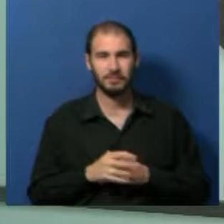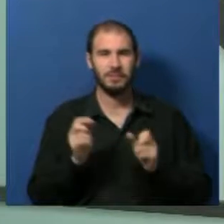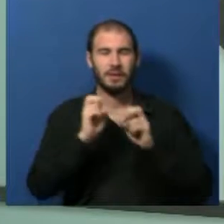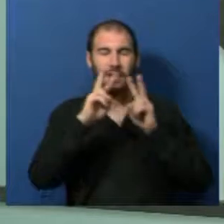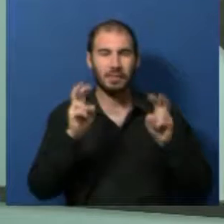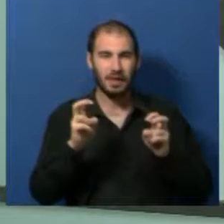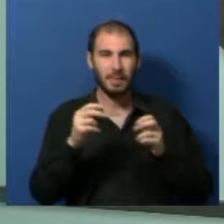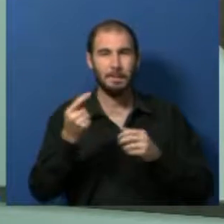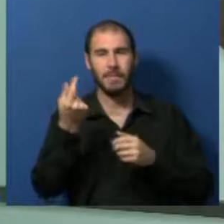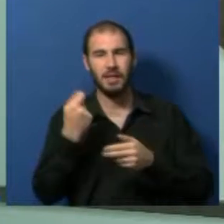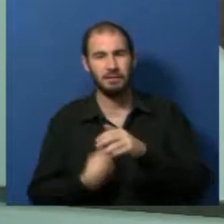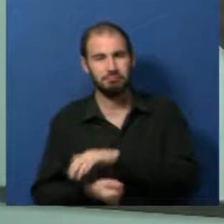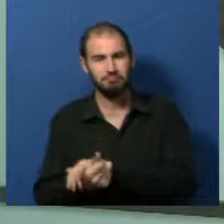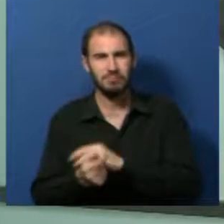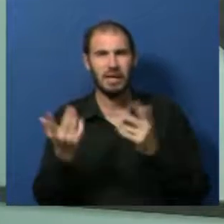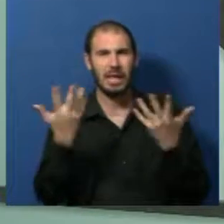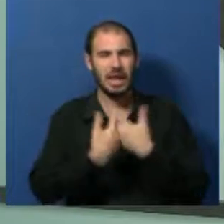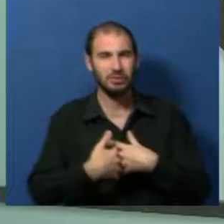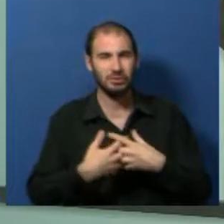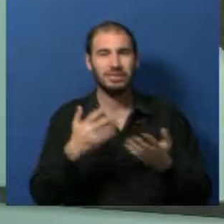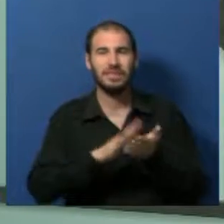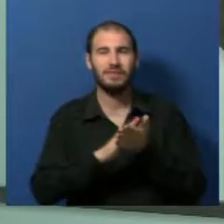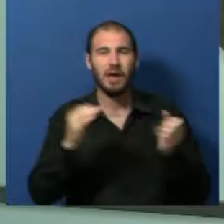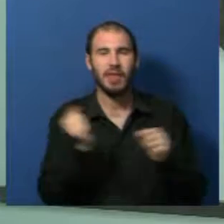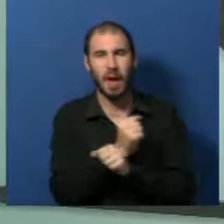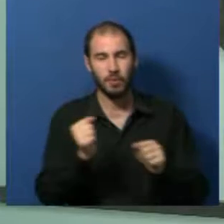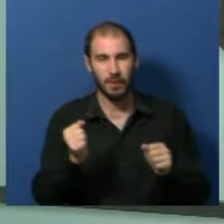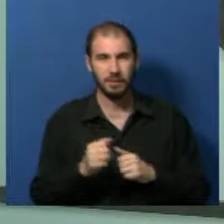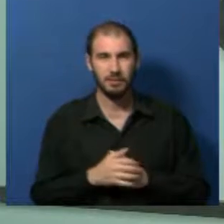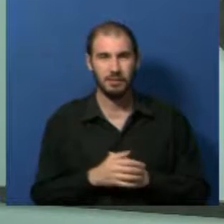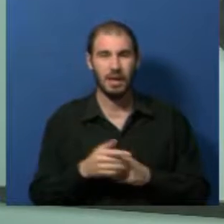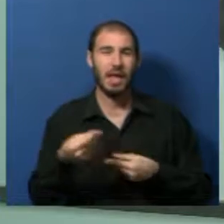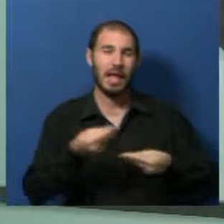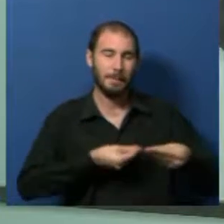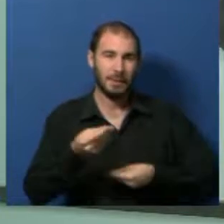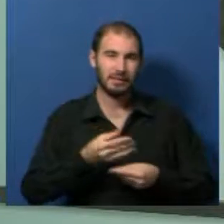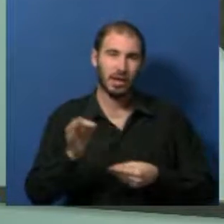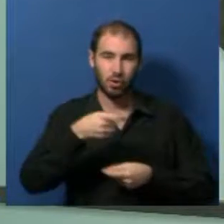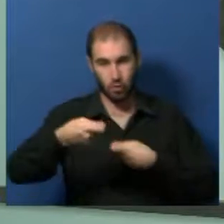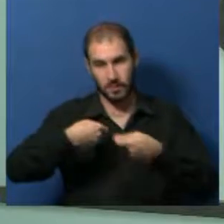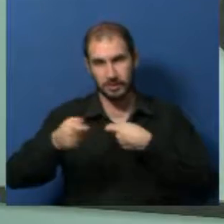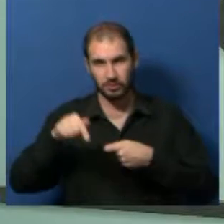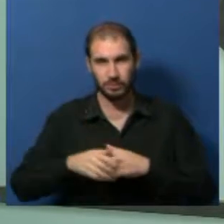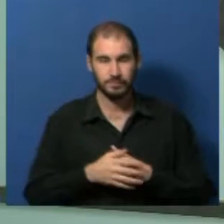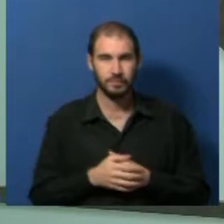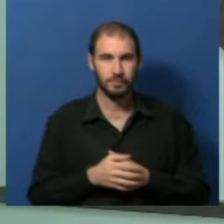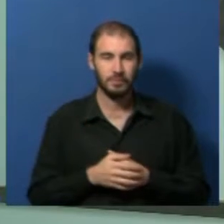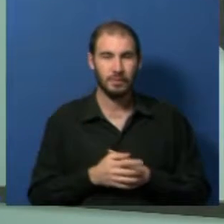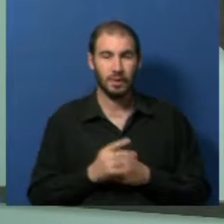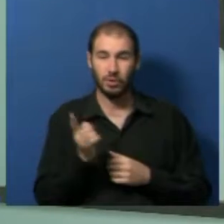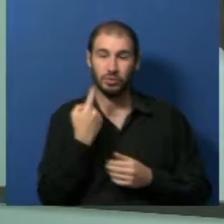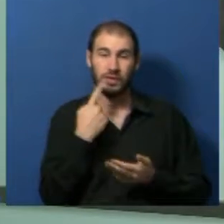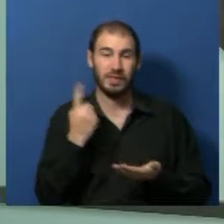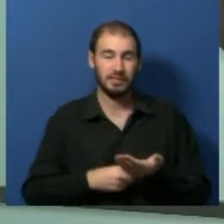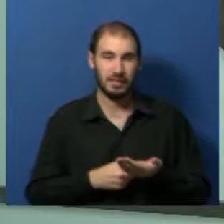respecto a posibles sobornos en relación a los certificados y habilitación de empresas o comercios. Entonces nosotros